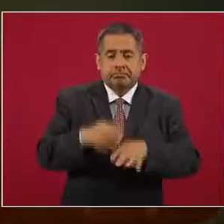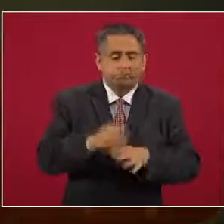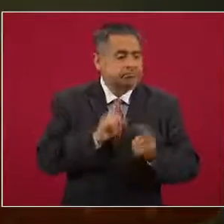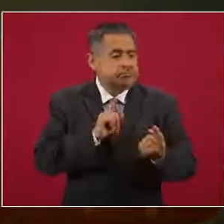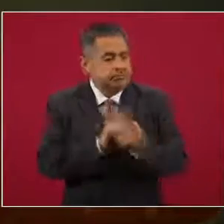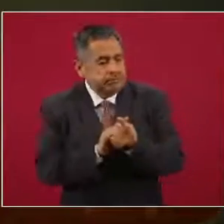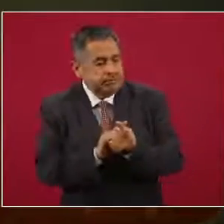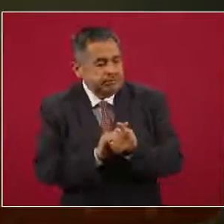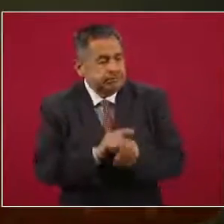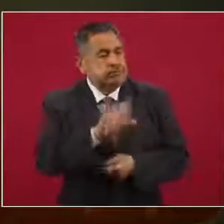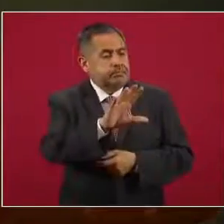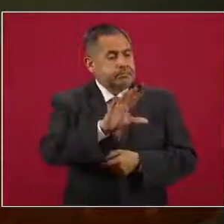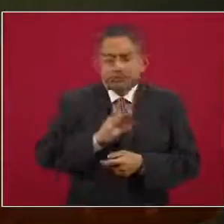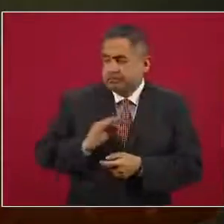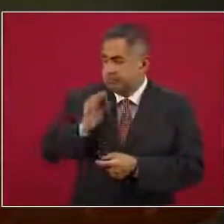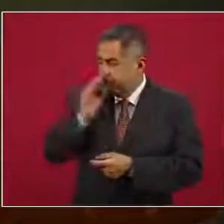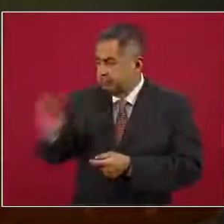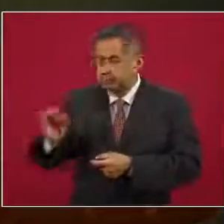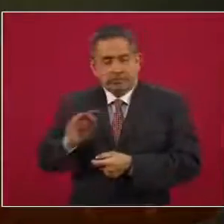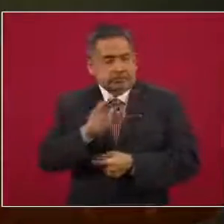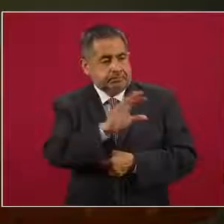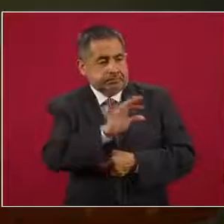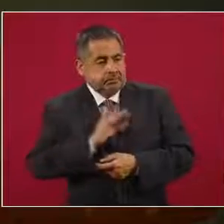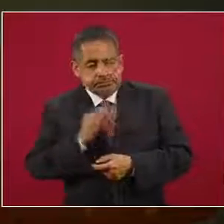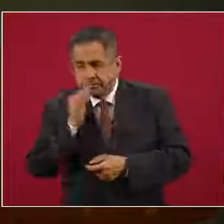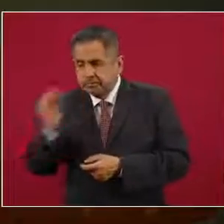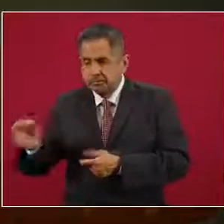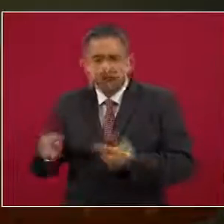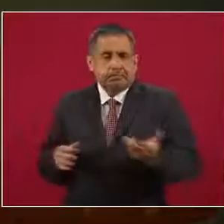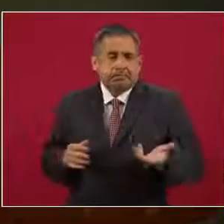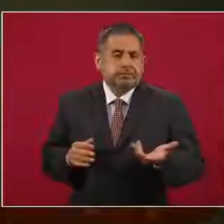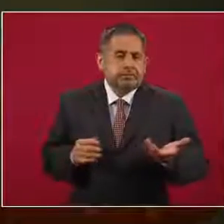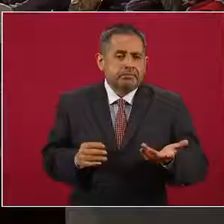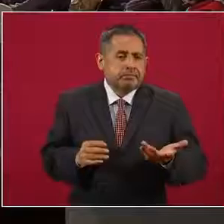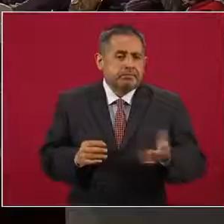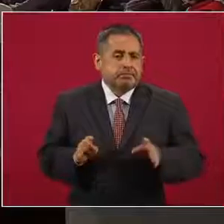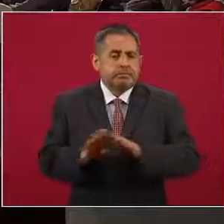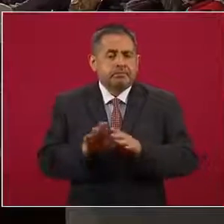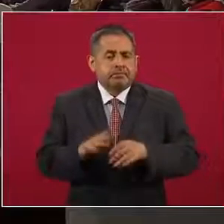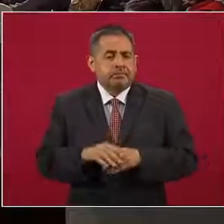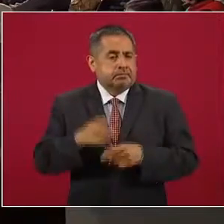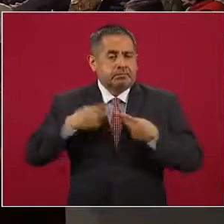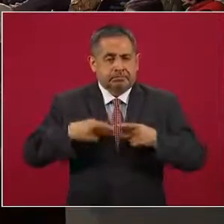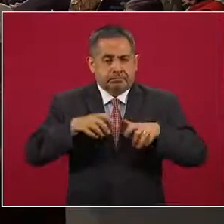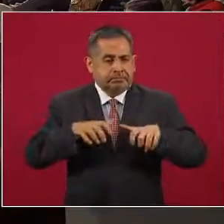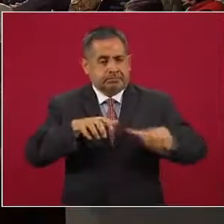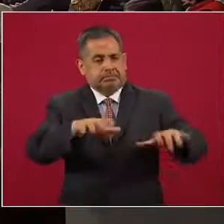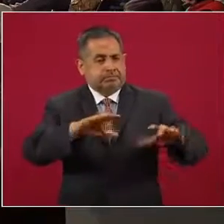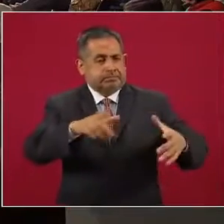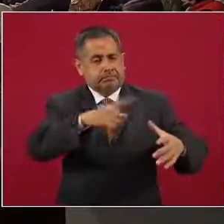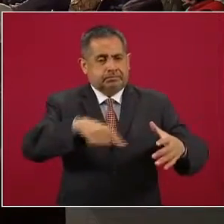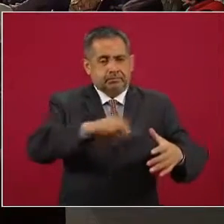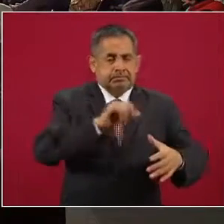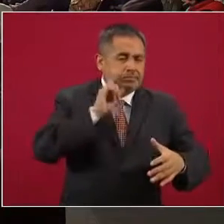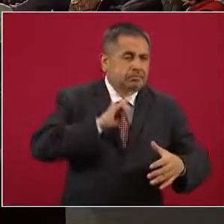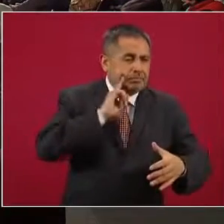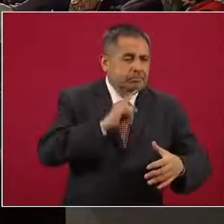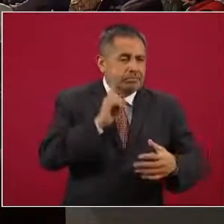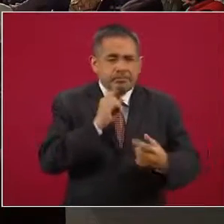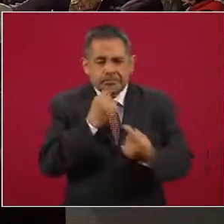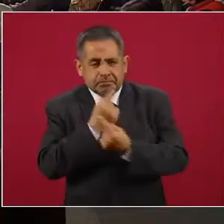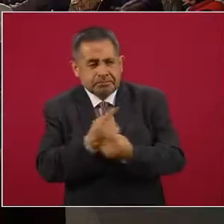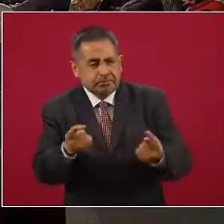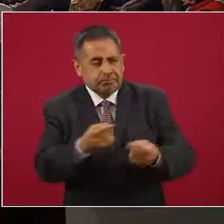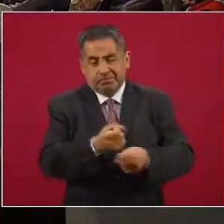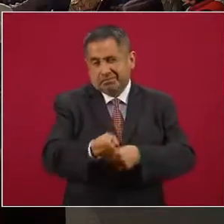en enlaces. Estos enlaces, obviamente, pues son el pueblo, las víctimas, las mujeres, las niñas que